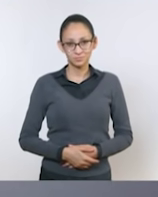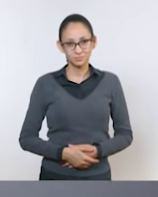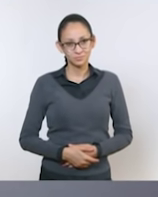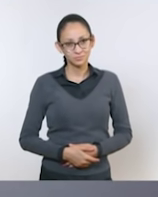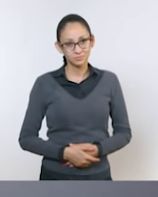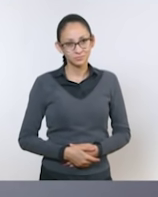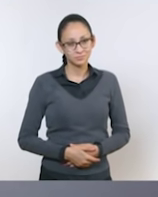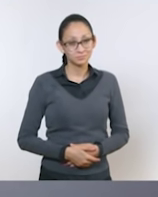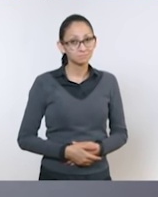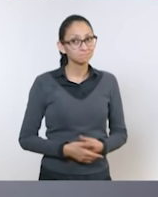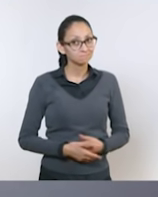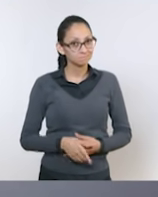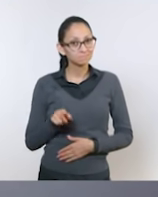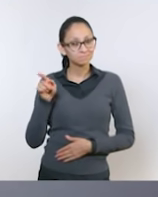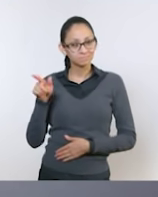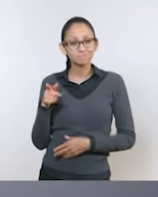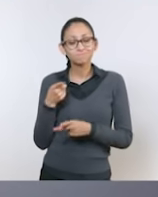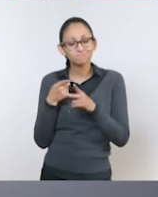Pobrecita.